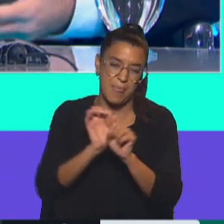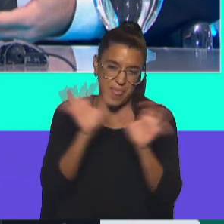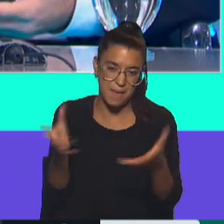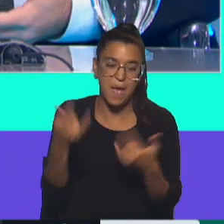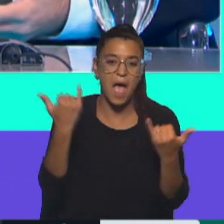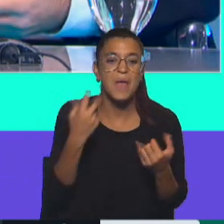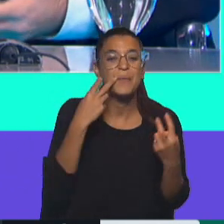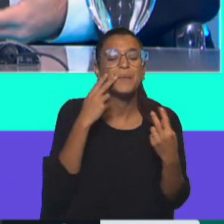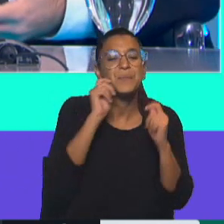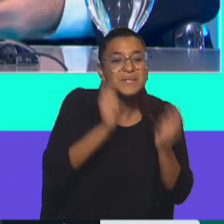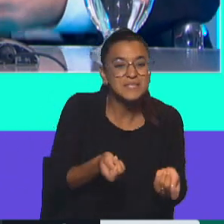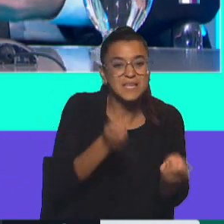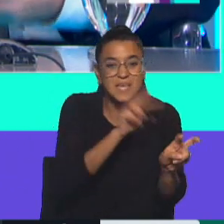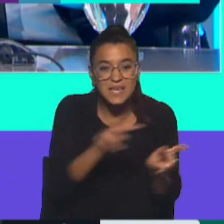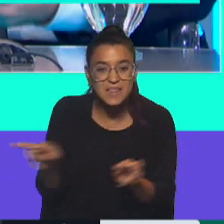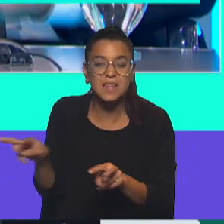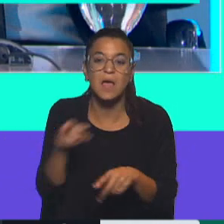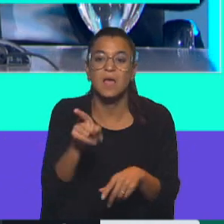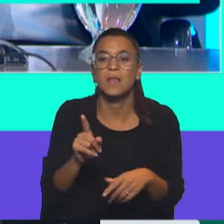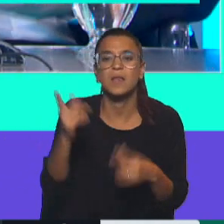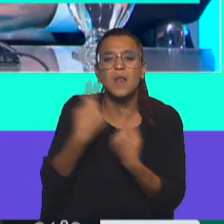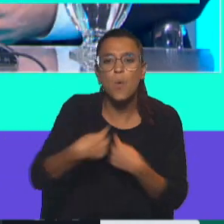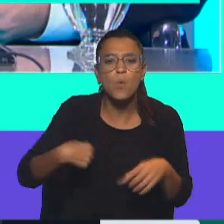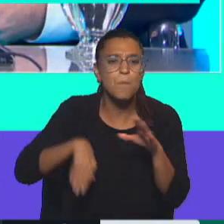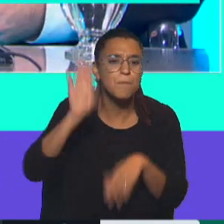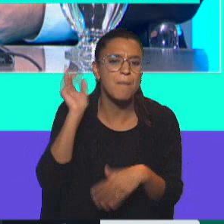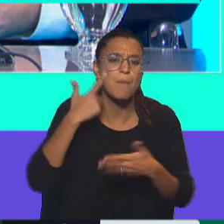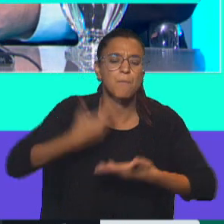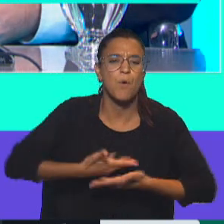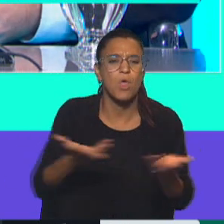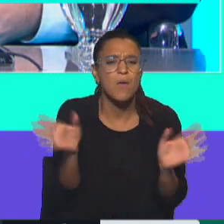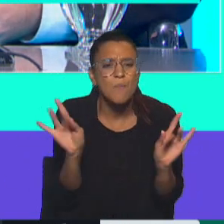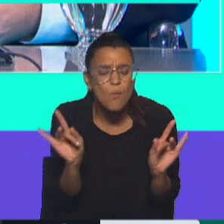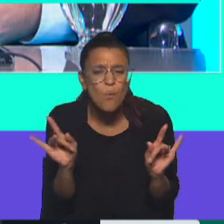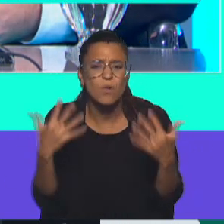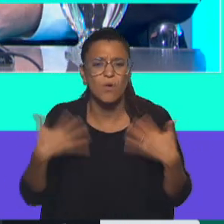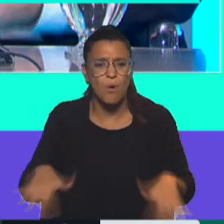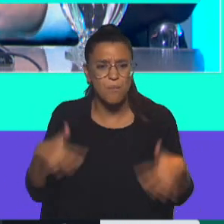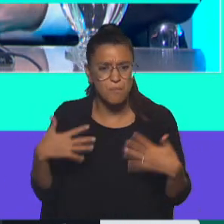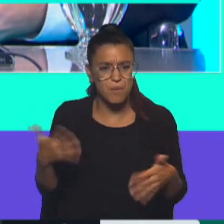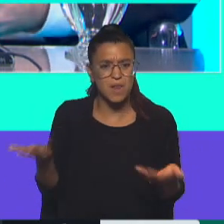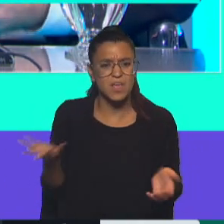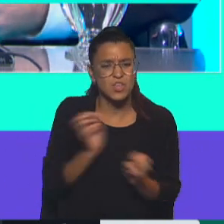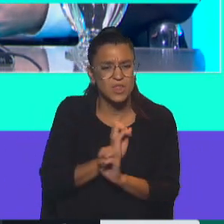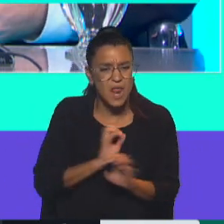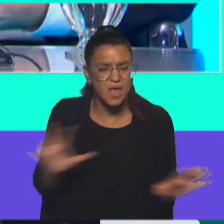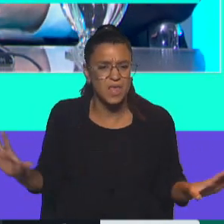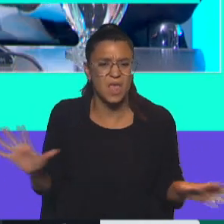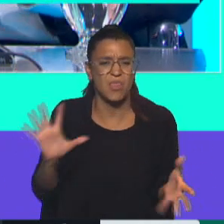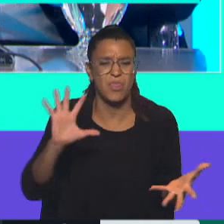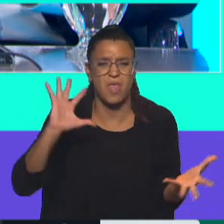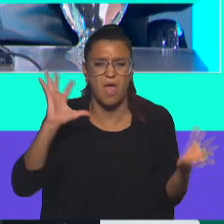Tenemos visitas guiadas, que es tal vez nuestro recurso principal a la hora de mostrar la complejidad de esta tragedia que fue el